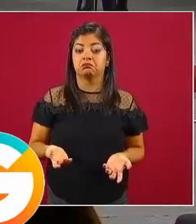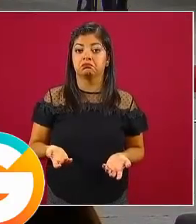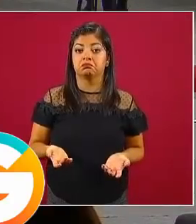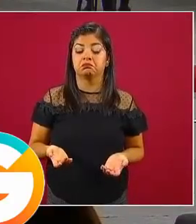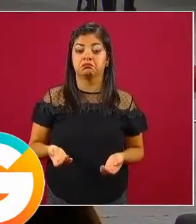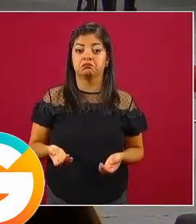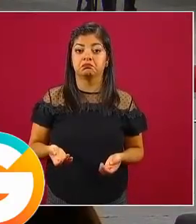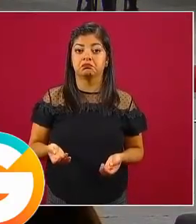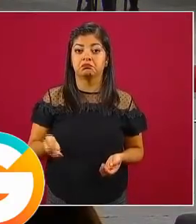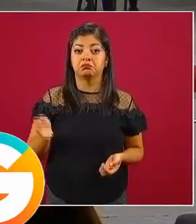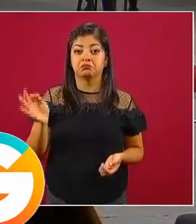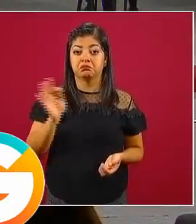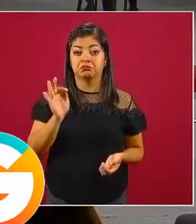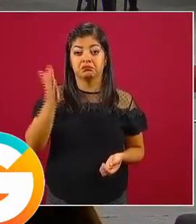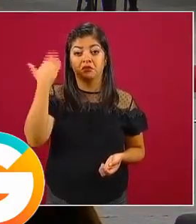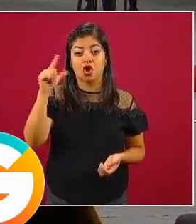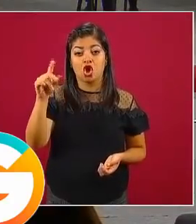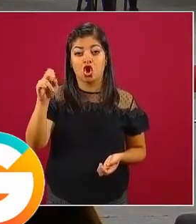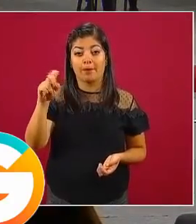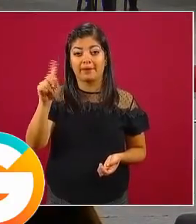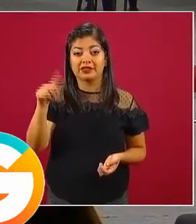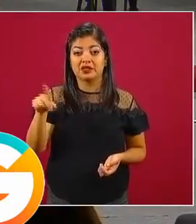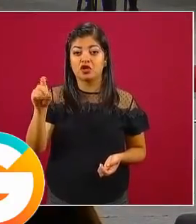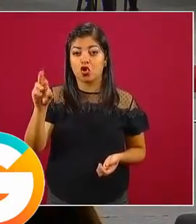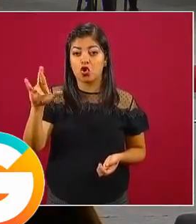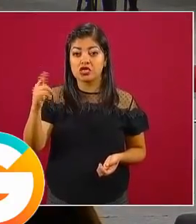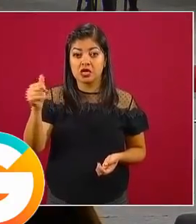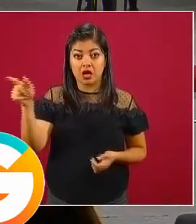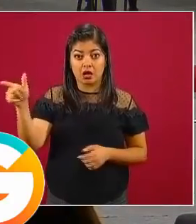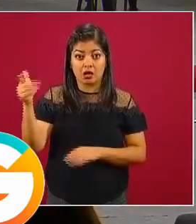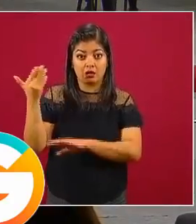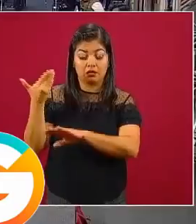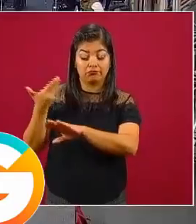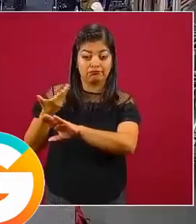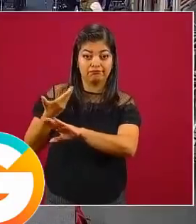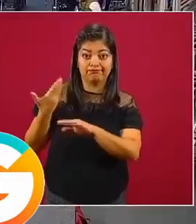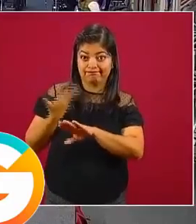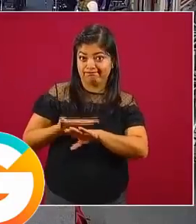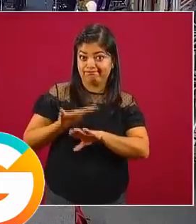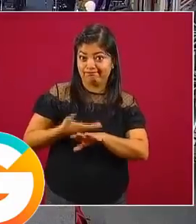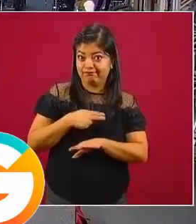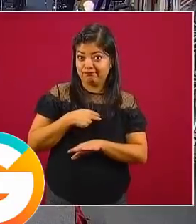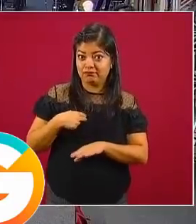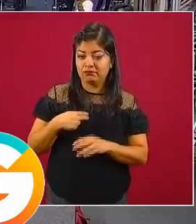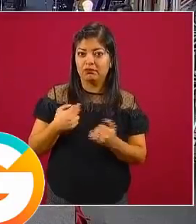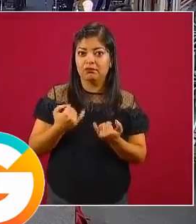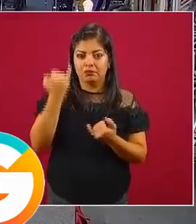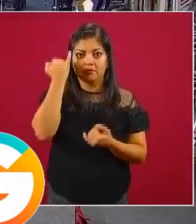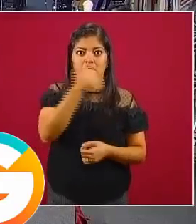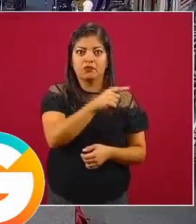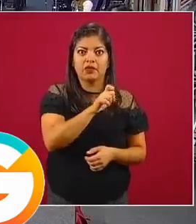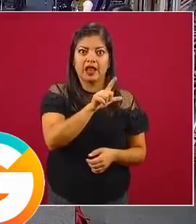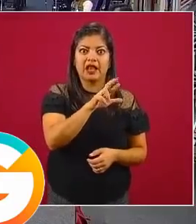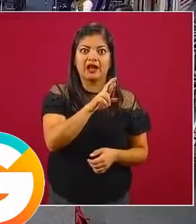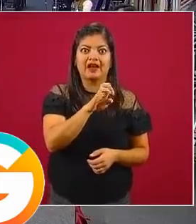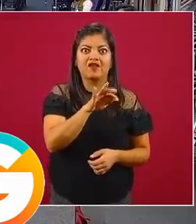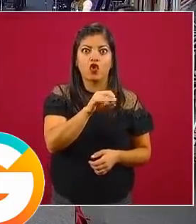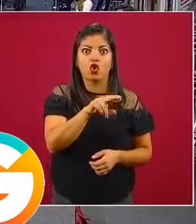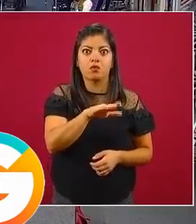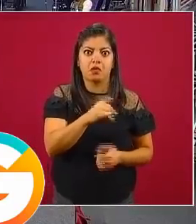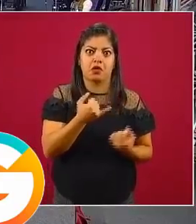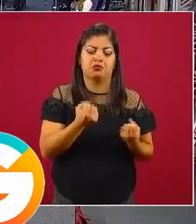estuvo López Dóriga, ¿cómo estuvo el Reforma? Digo, también fuerte, ¿no?